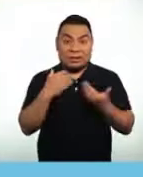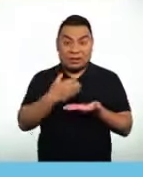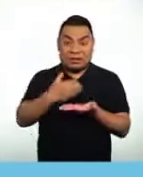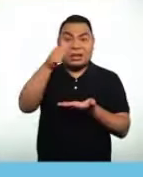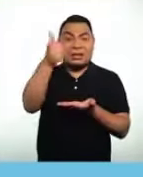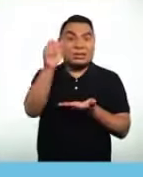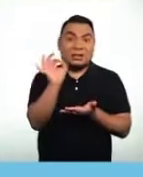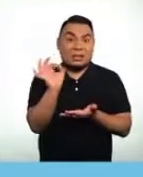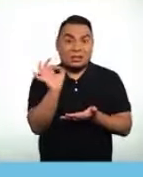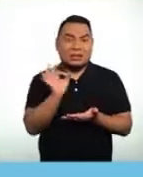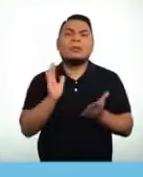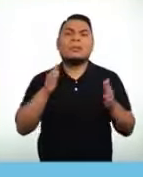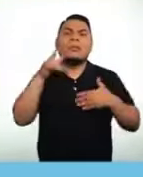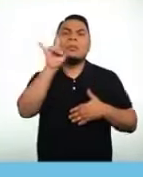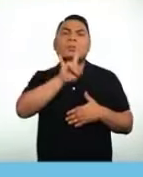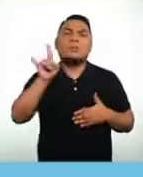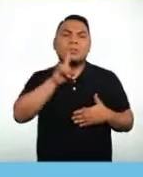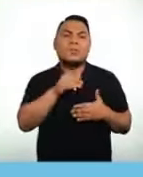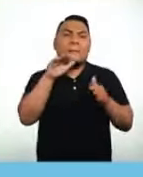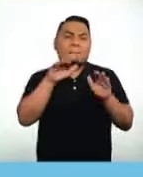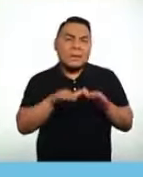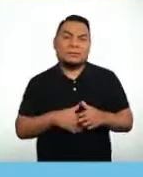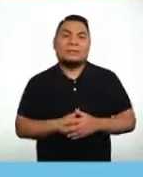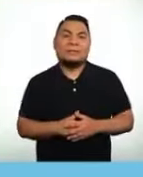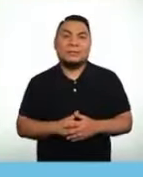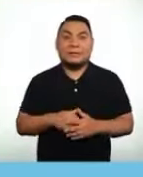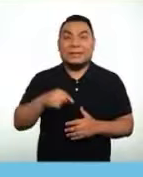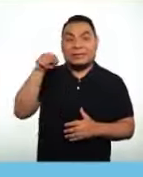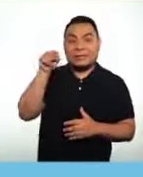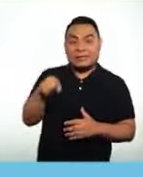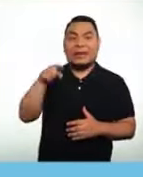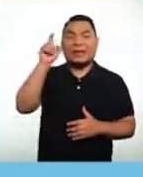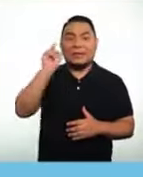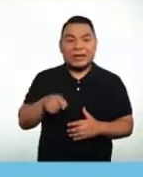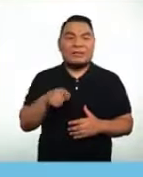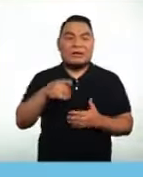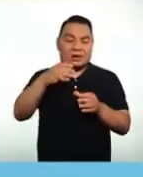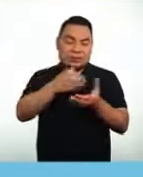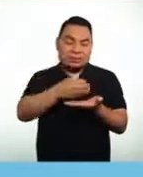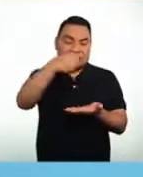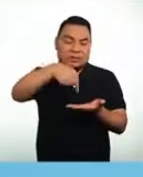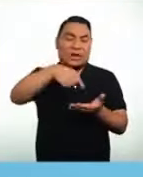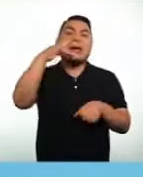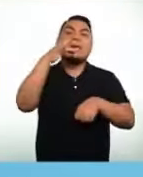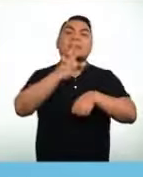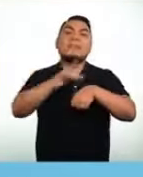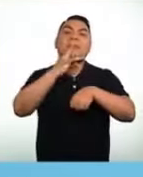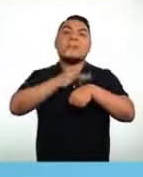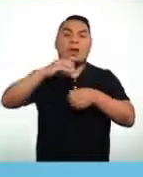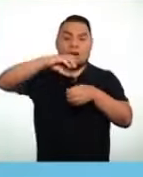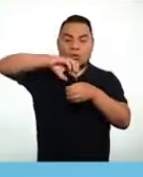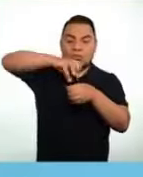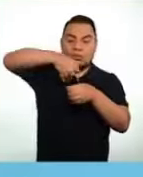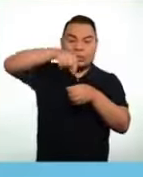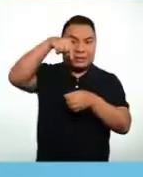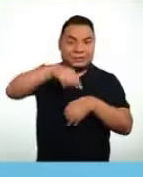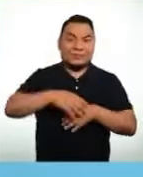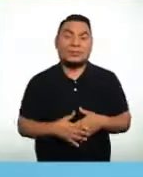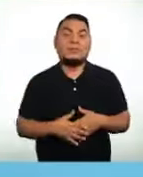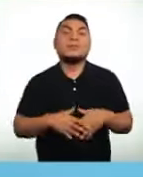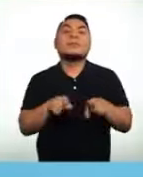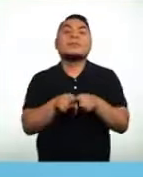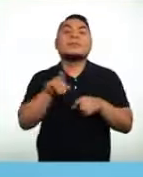no tienes las 10 botellas, puedes usar menos. Estas deben estar vacías y con sus